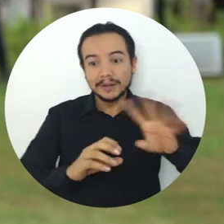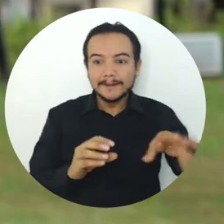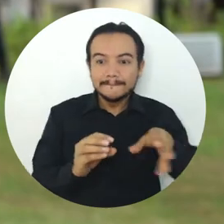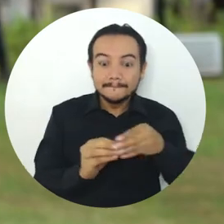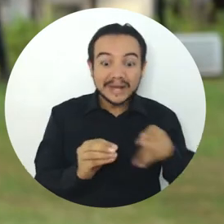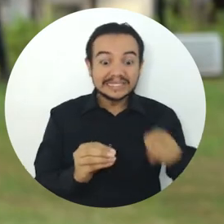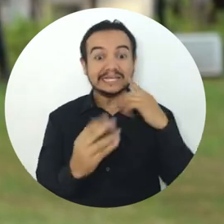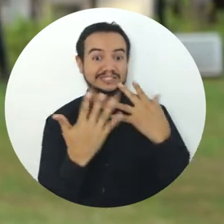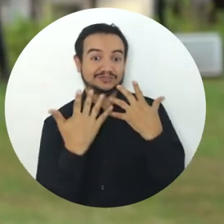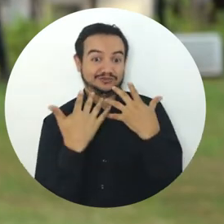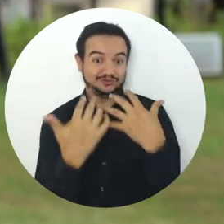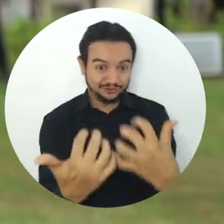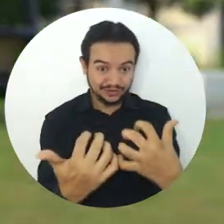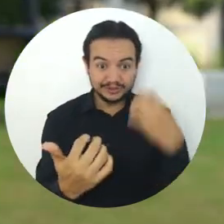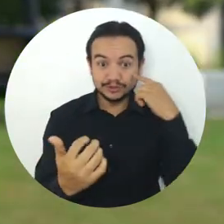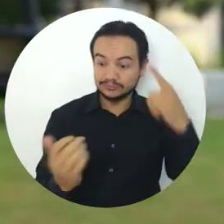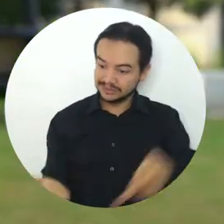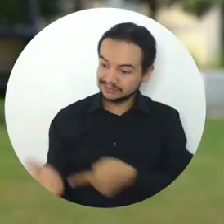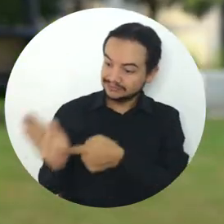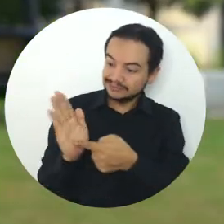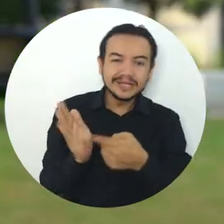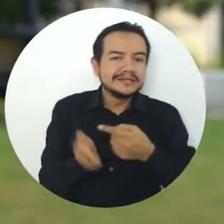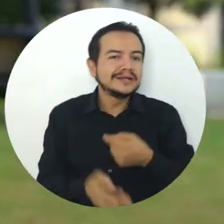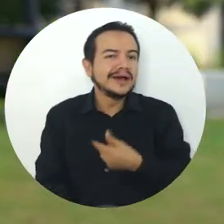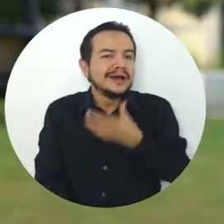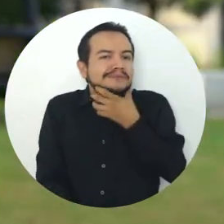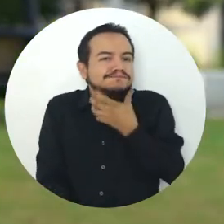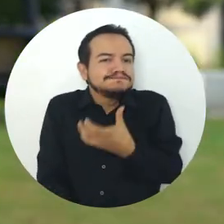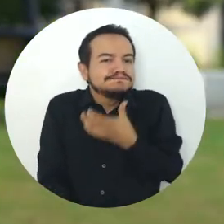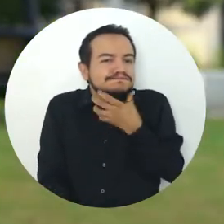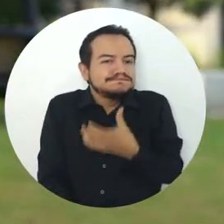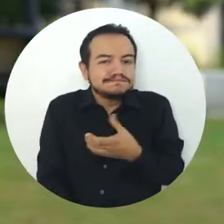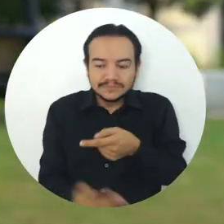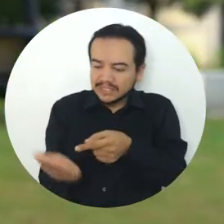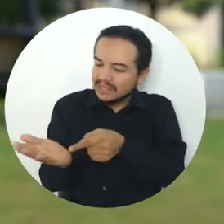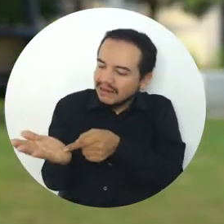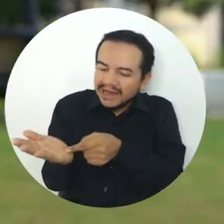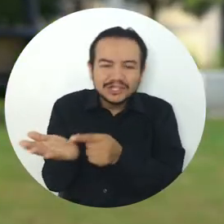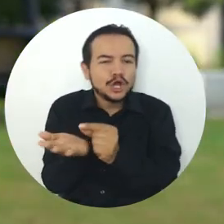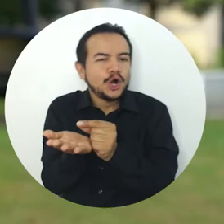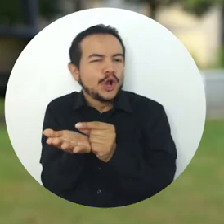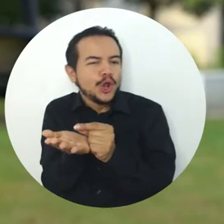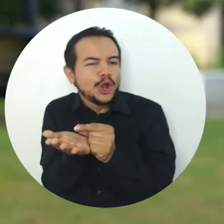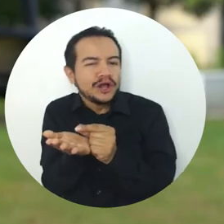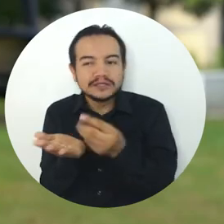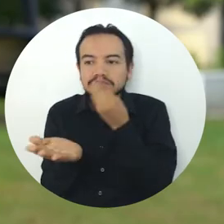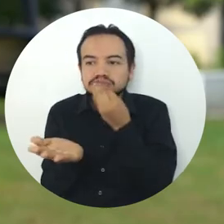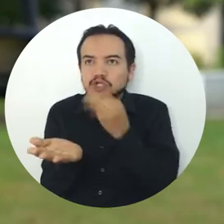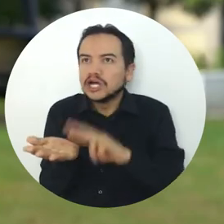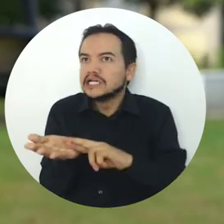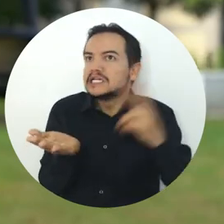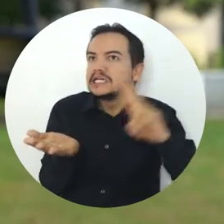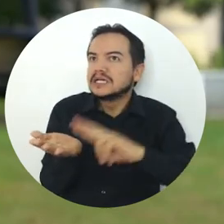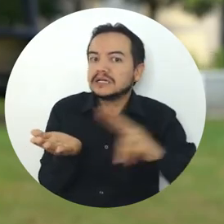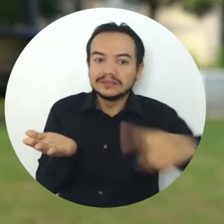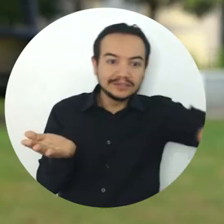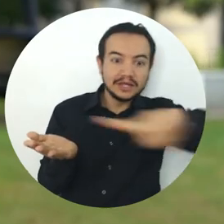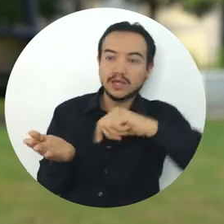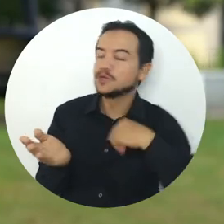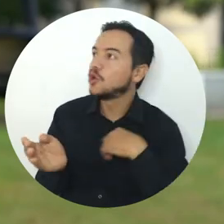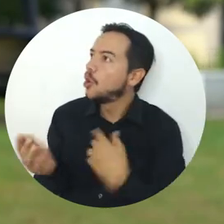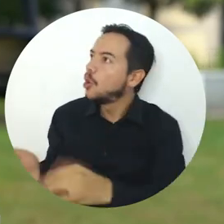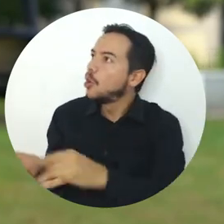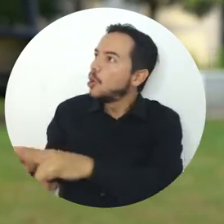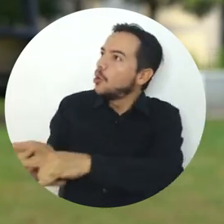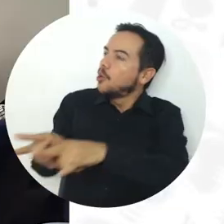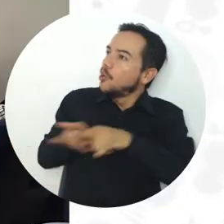emoción al proyecto, a que la ranita tamboree mientras come, más siendo un individuo tan pequeñito, generó emotividad